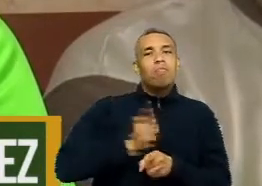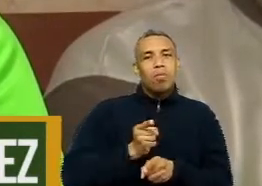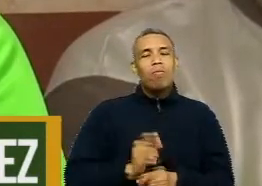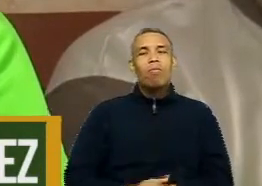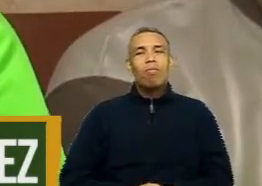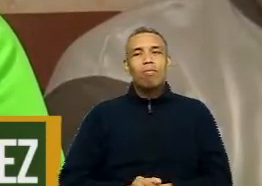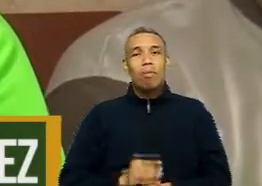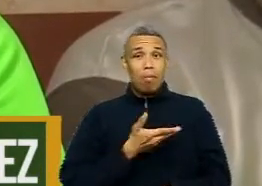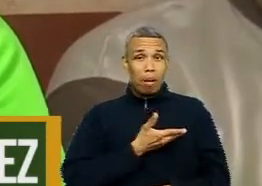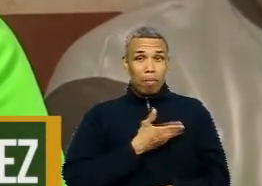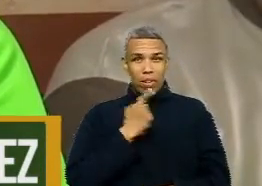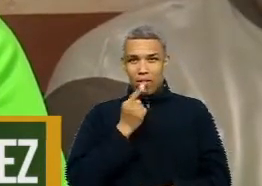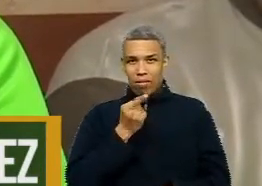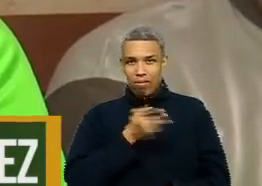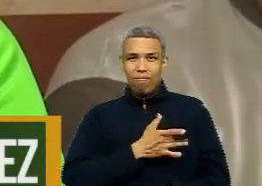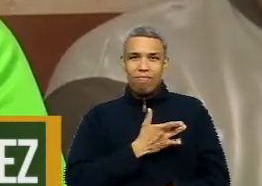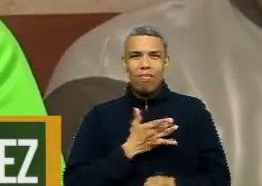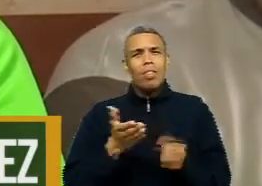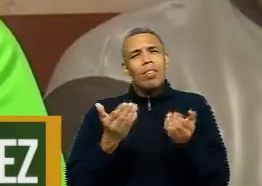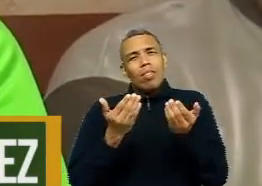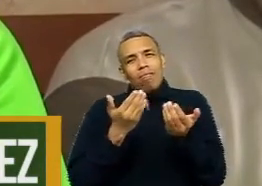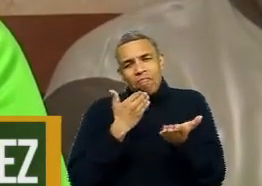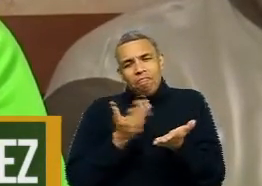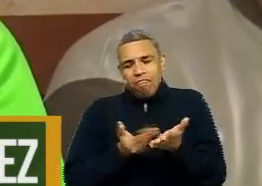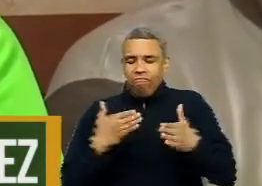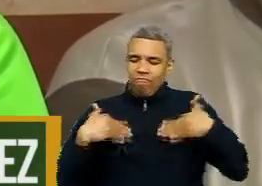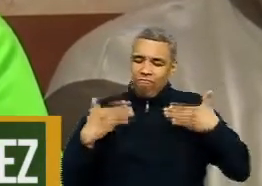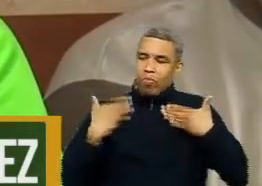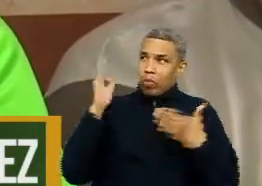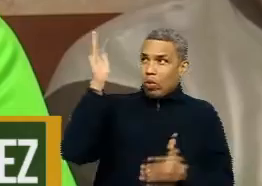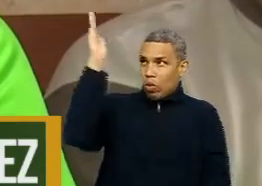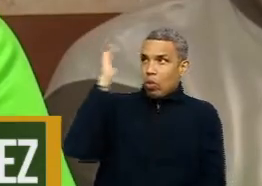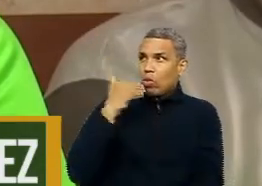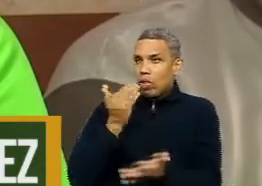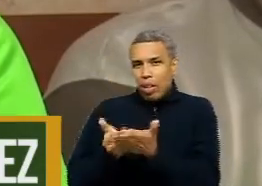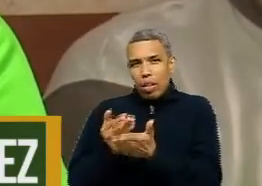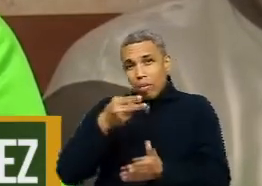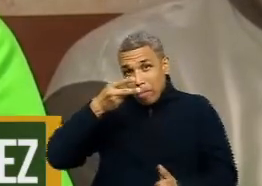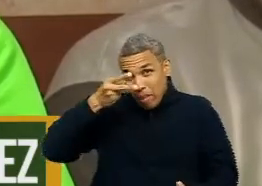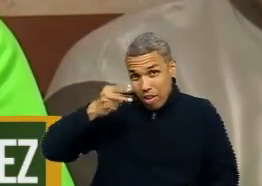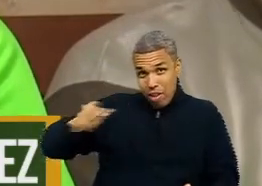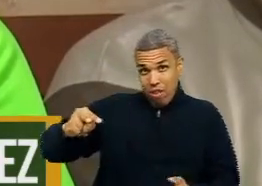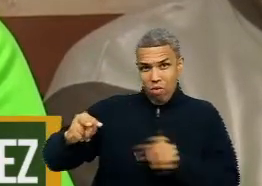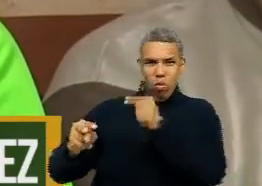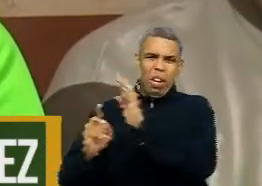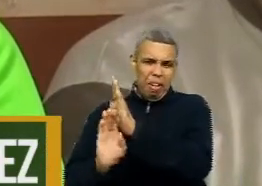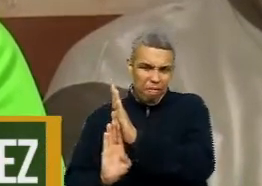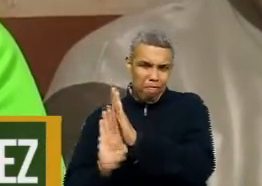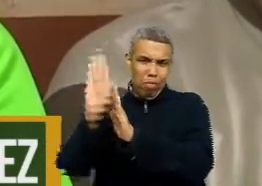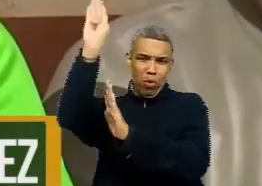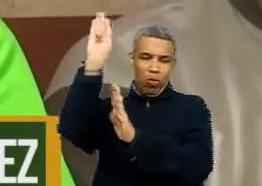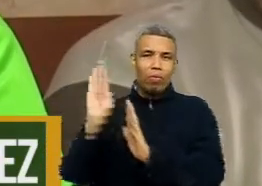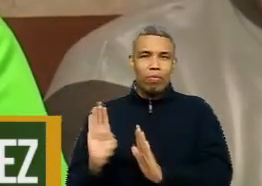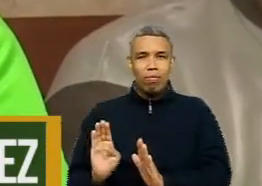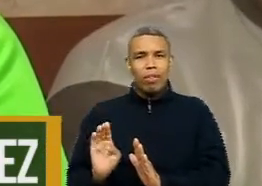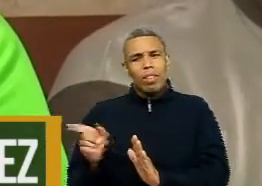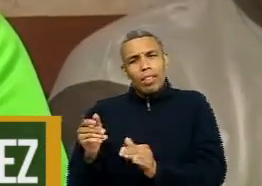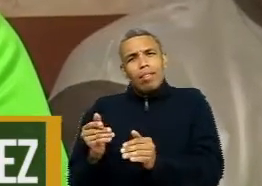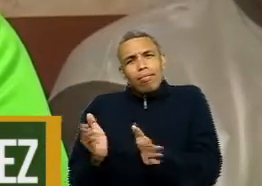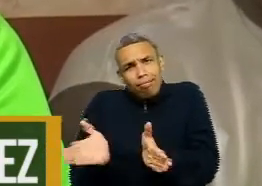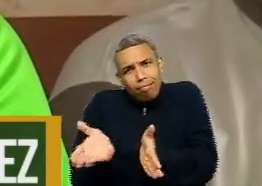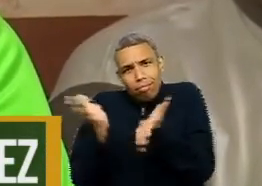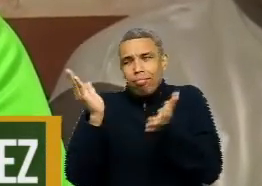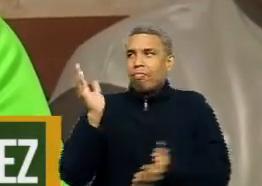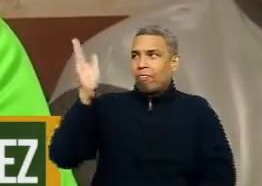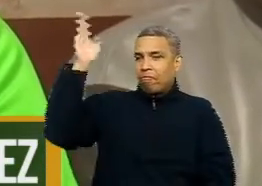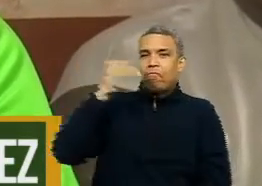Dios que Dios le siga dando esas oportunidades de seguir escalando, porque le digo, papá, usted está escalando, es por lo que